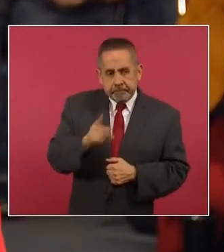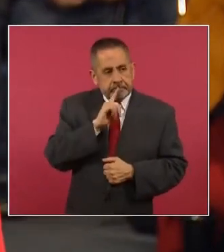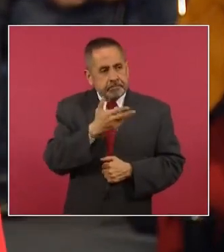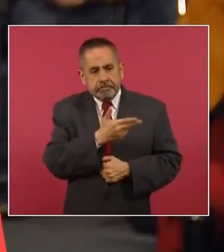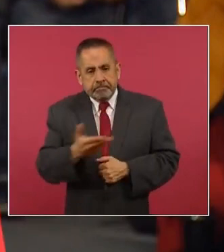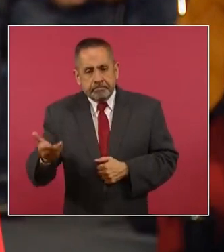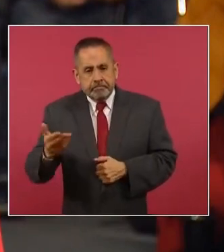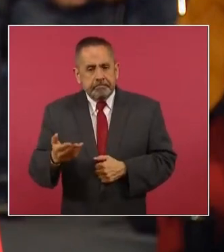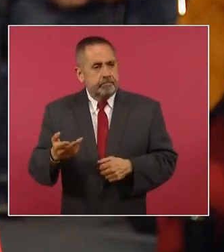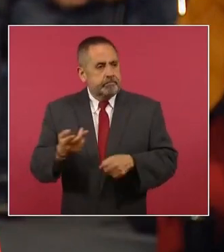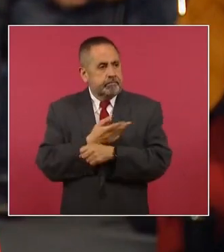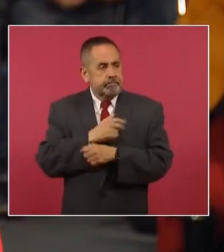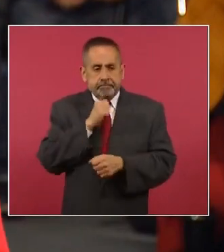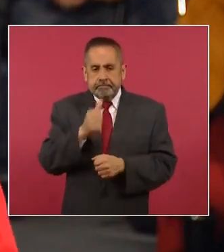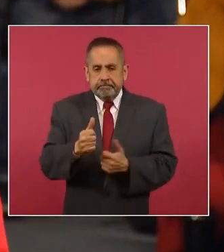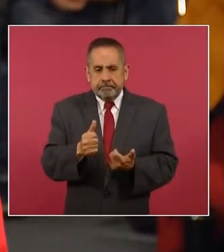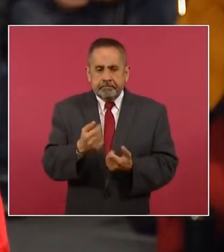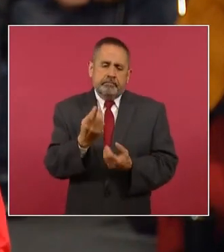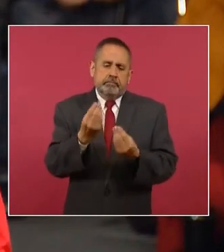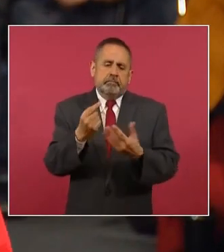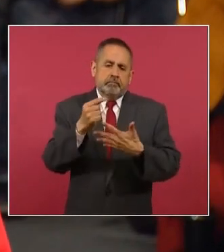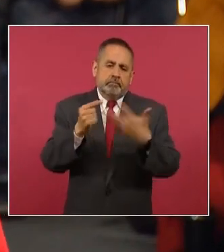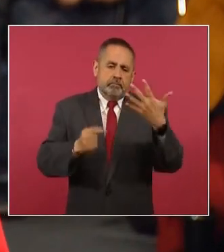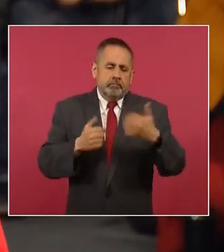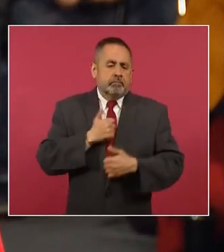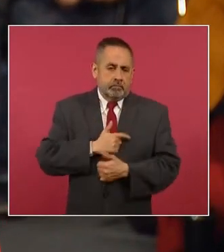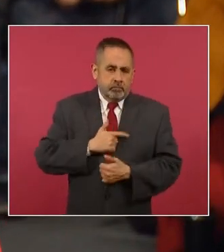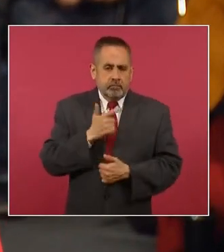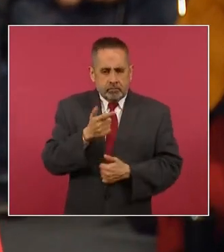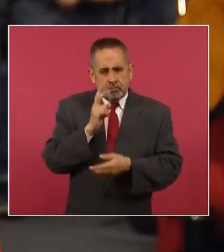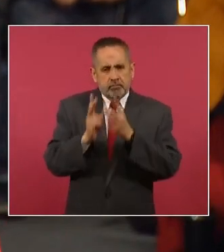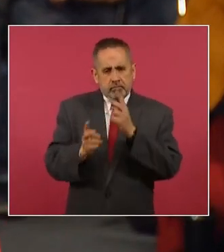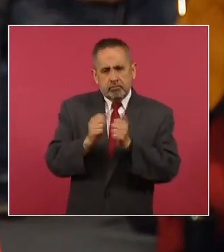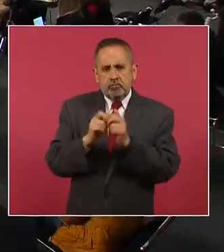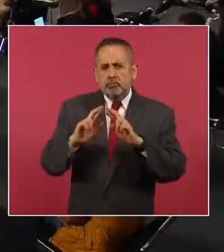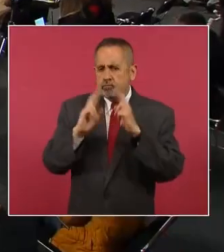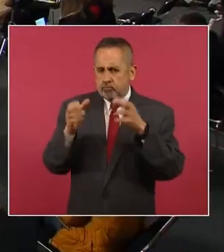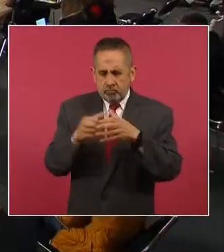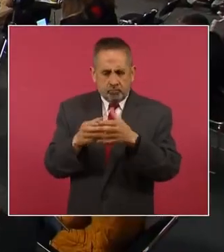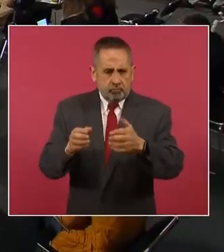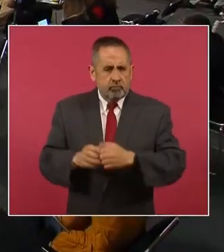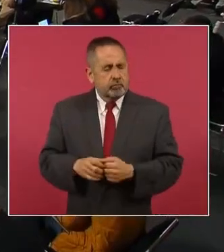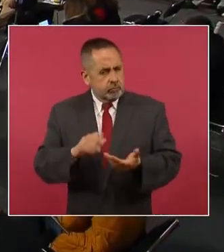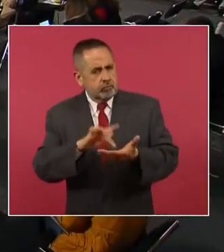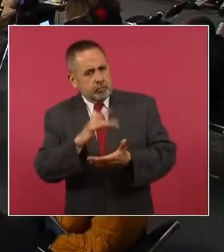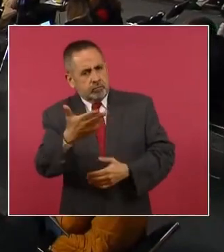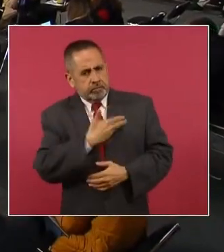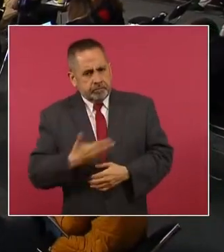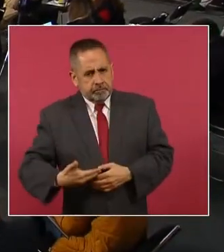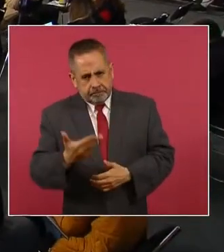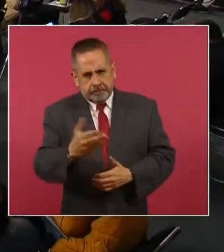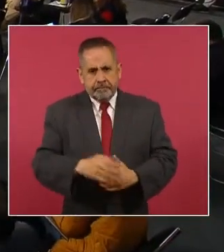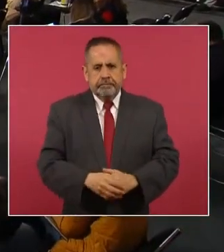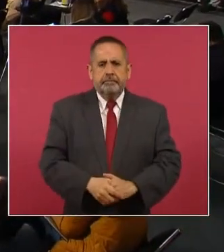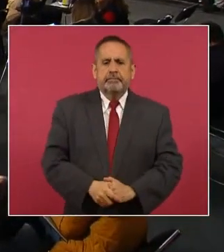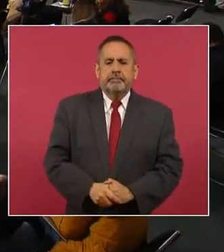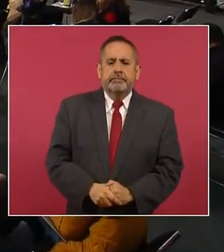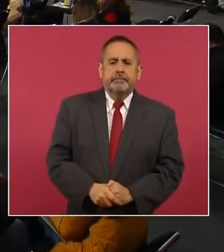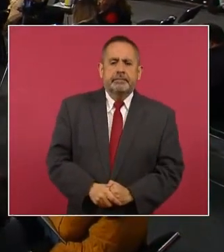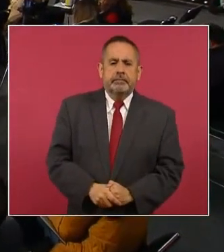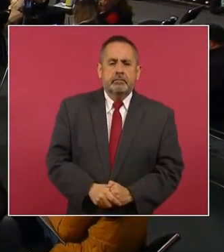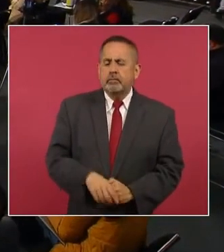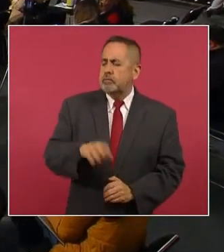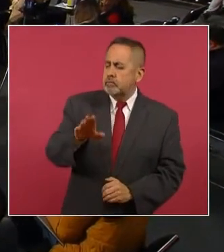hay muchísimas más. Por eso sí me gustaría que tuviéramos ese balance. Ahora que venga. Muchas gracias, presidente. Sí. Muy bien.